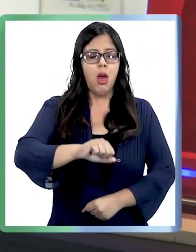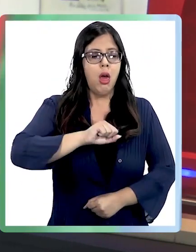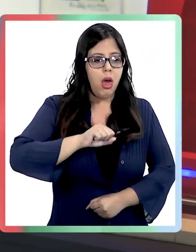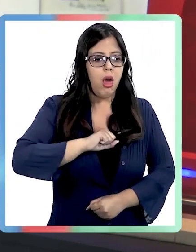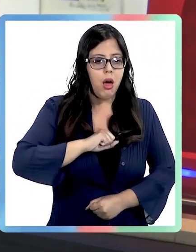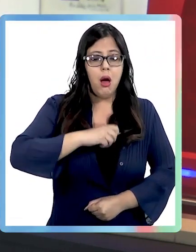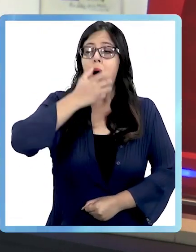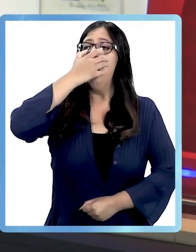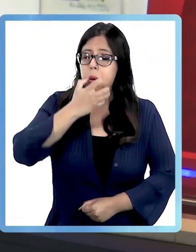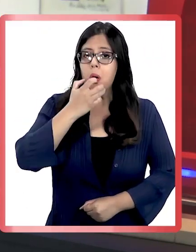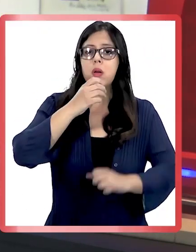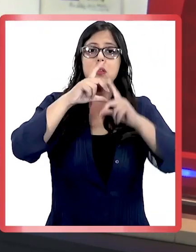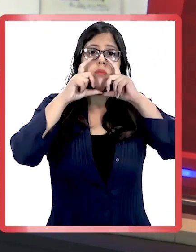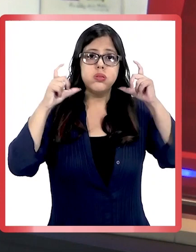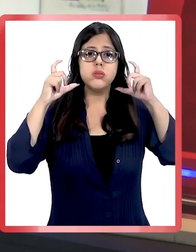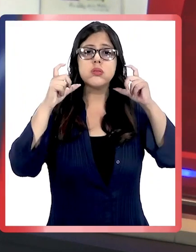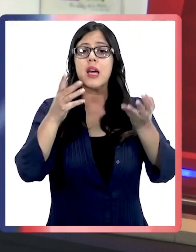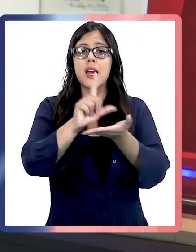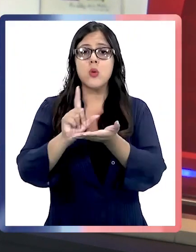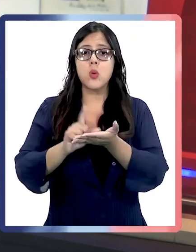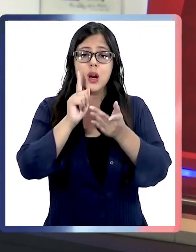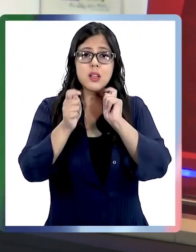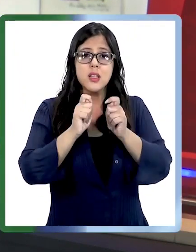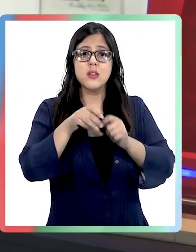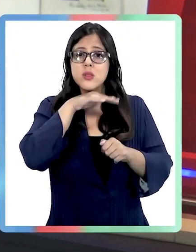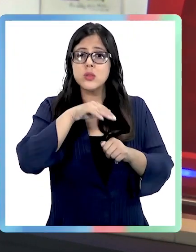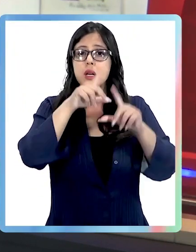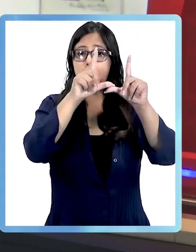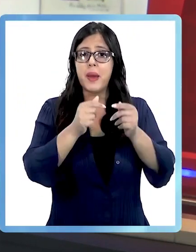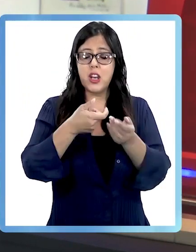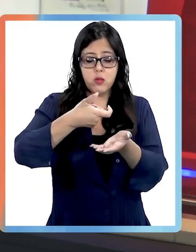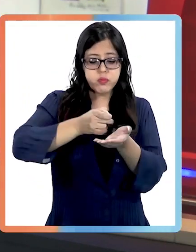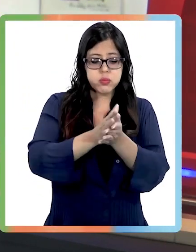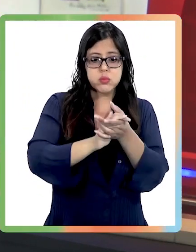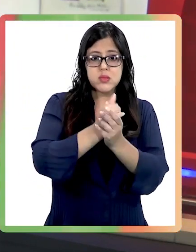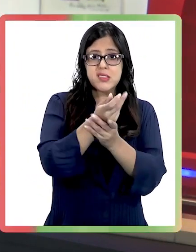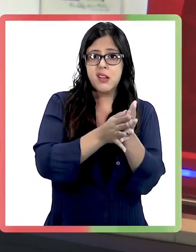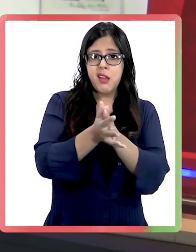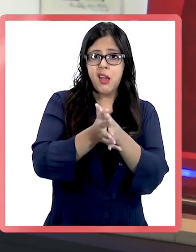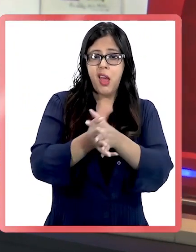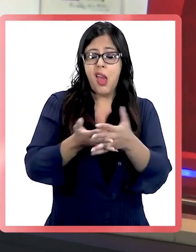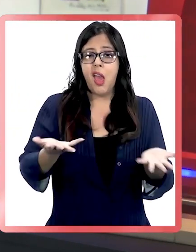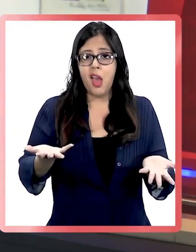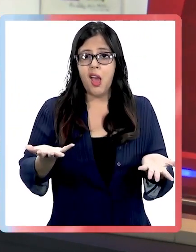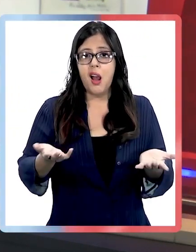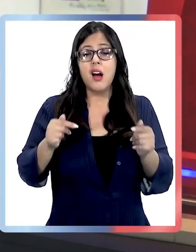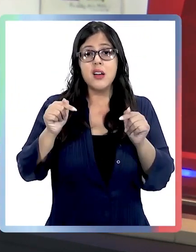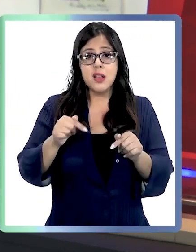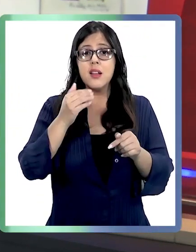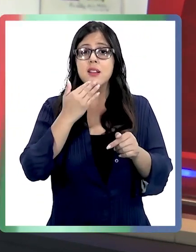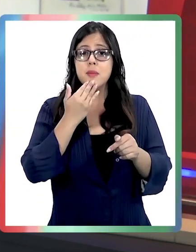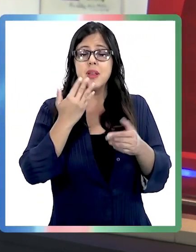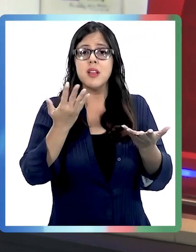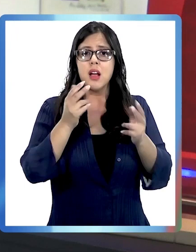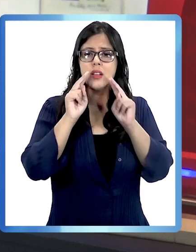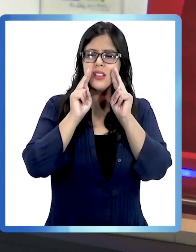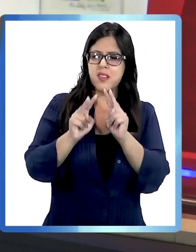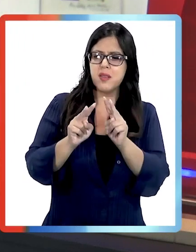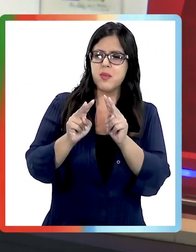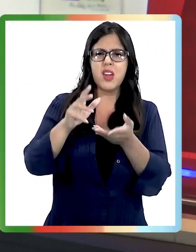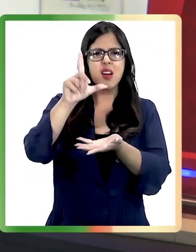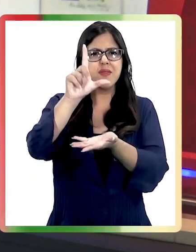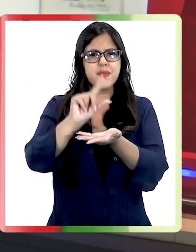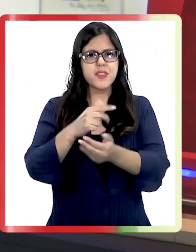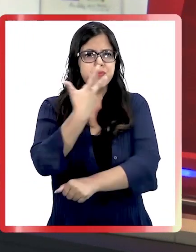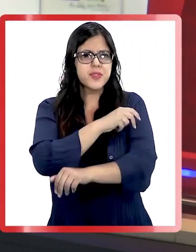toser, de estornudar, con el bajo uso de mascarillas en lugares de riesgo. Cada vez se usa menos alcohol gel para higienizar las manos, en fin. Y sobre todo